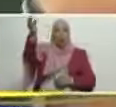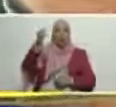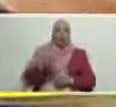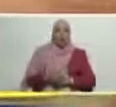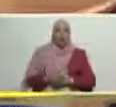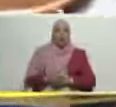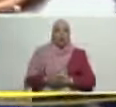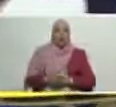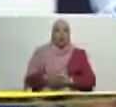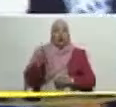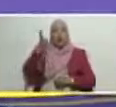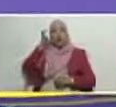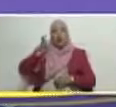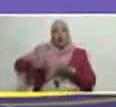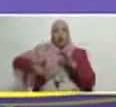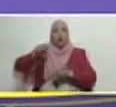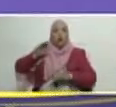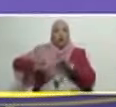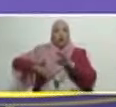suena el